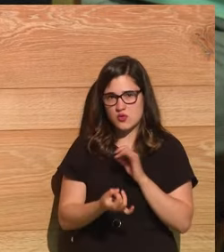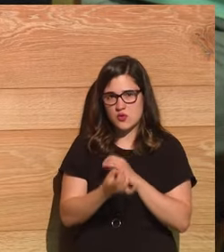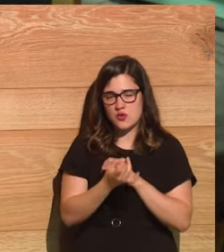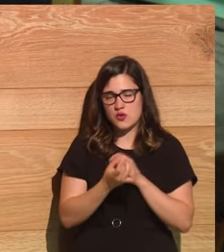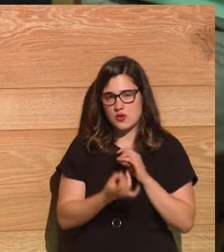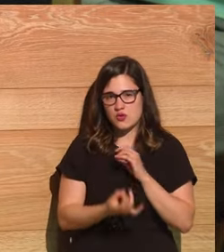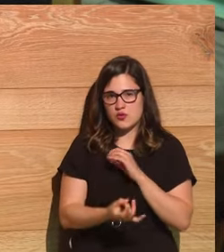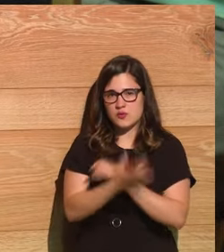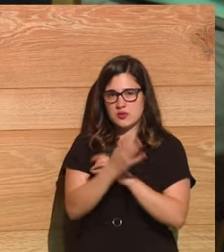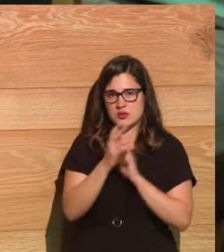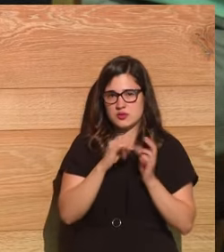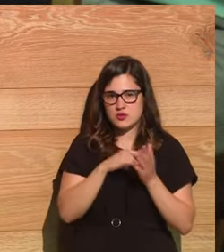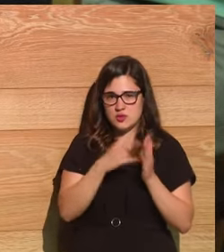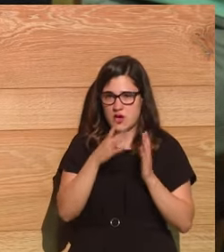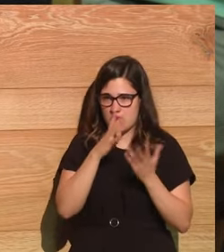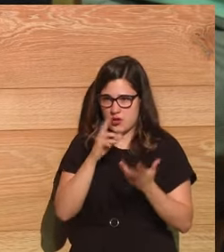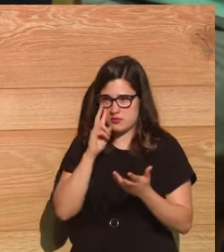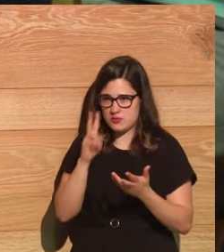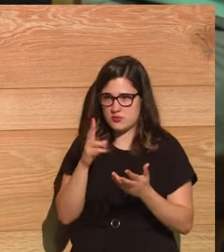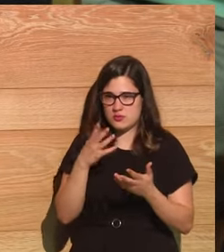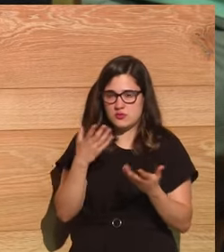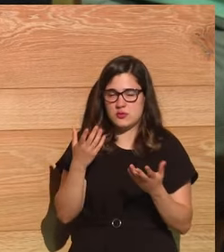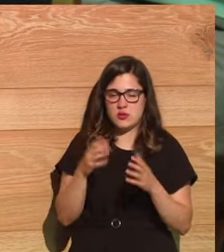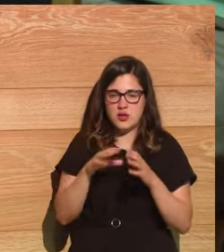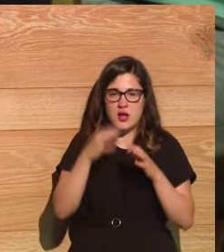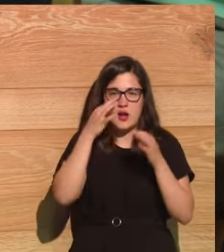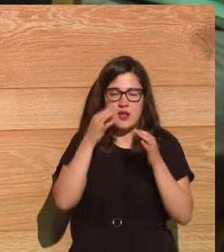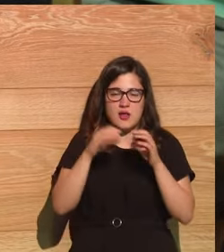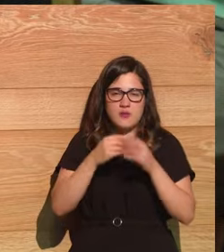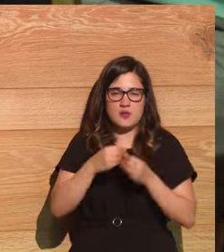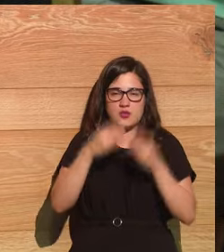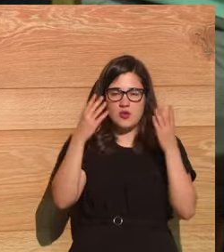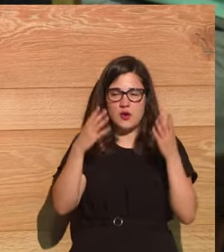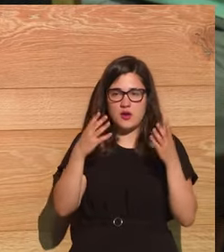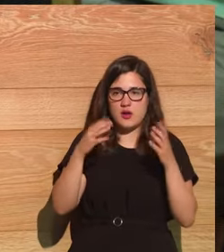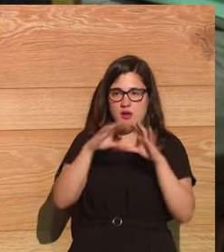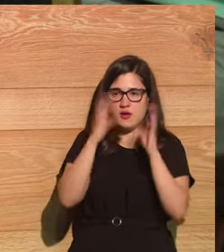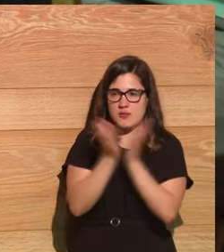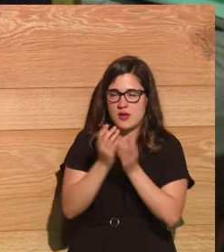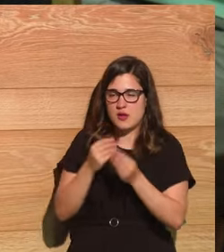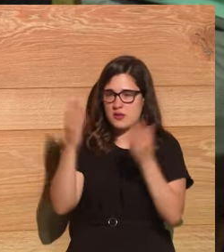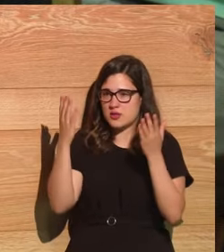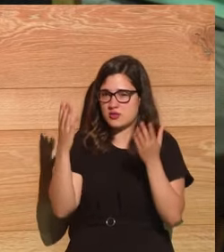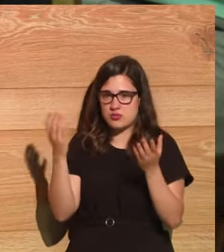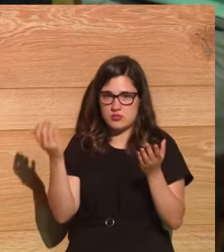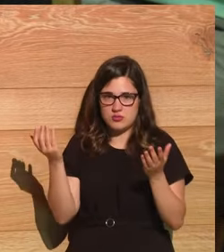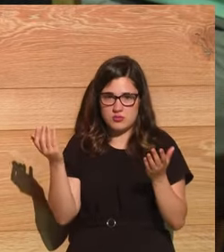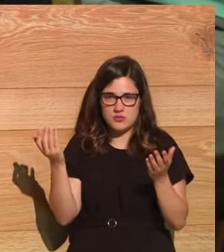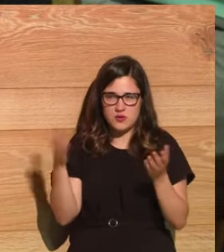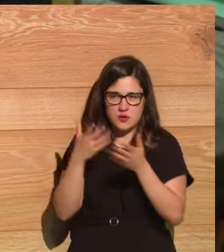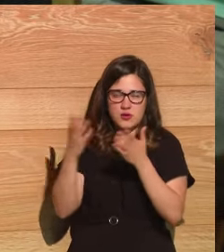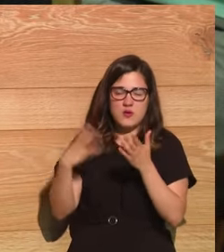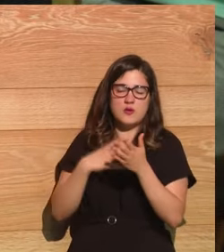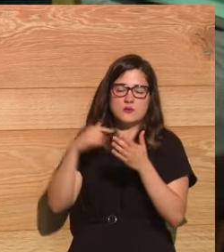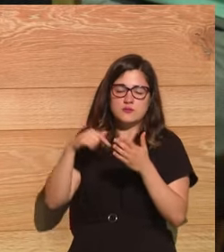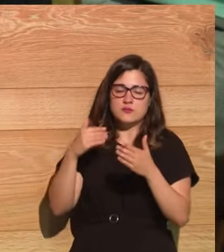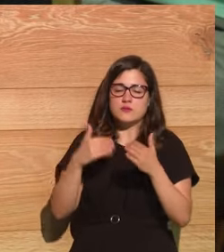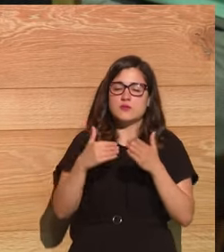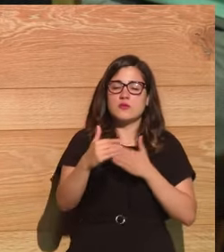que estamos viendo aparecer ahora, pues yo qué sé, la realidad virtual, el metaverso, estas cosas que se dicen, de aquí a futuro